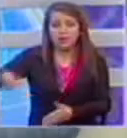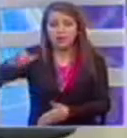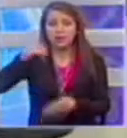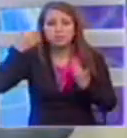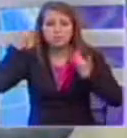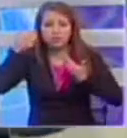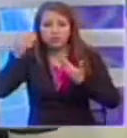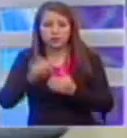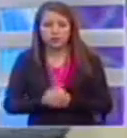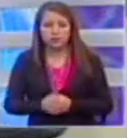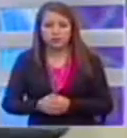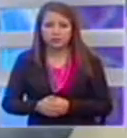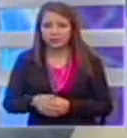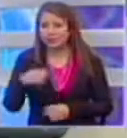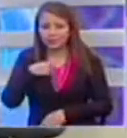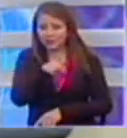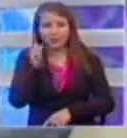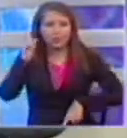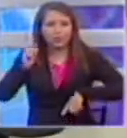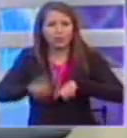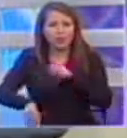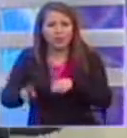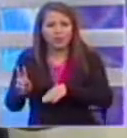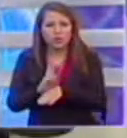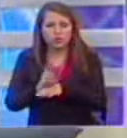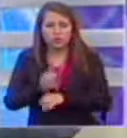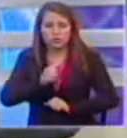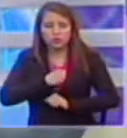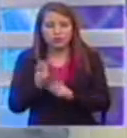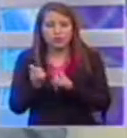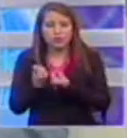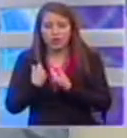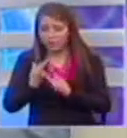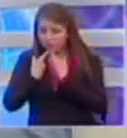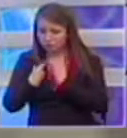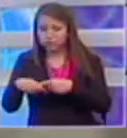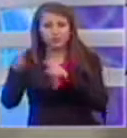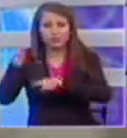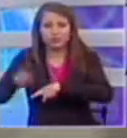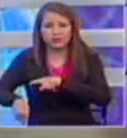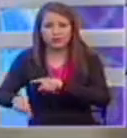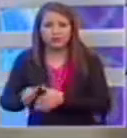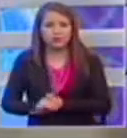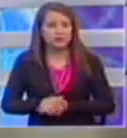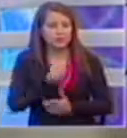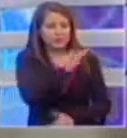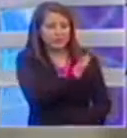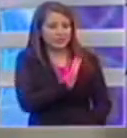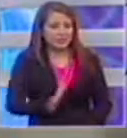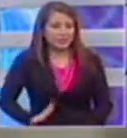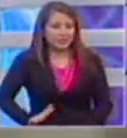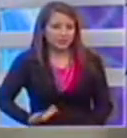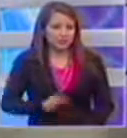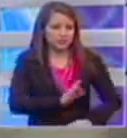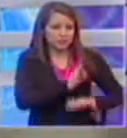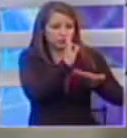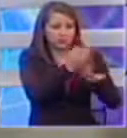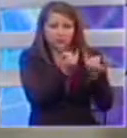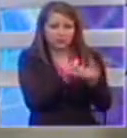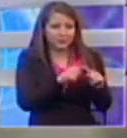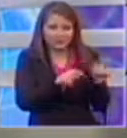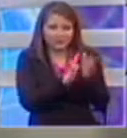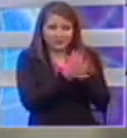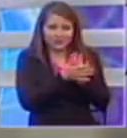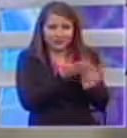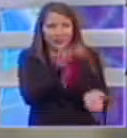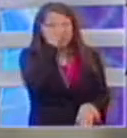políticos. No podían utilizar bienes públicos en sus campañas. El presidente de la República no es candidato ni precandidato en estos momentos.